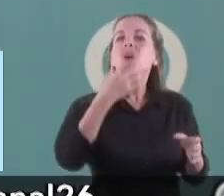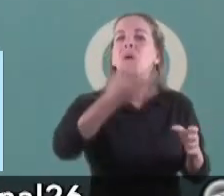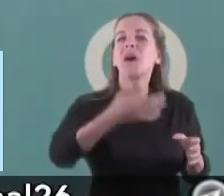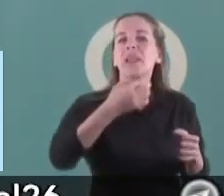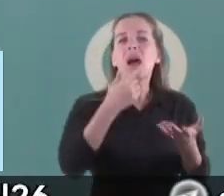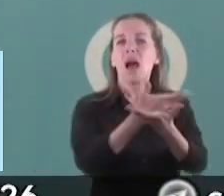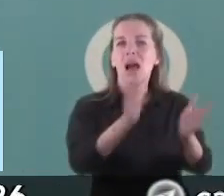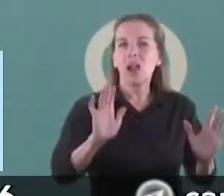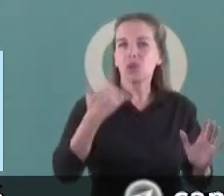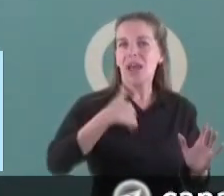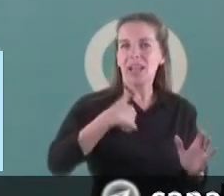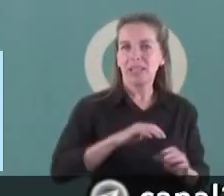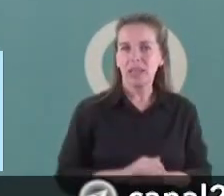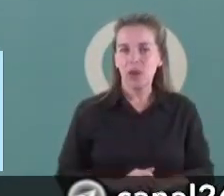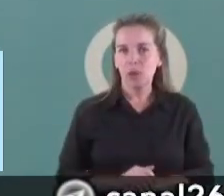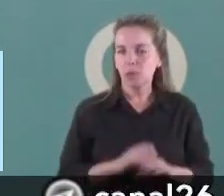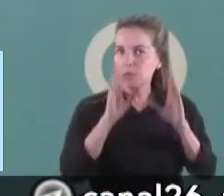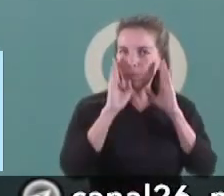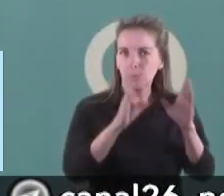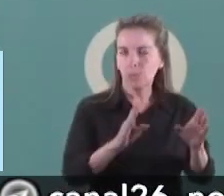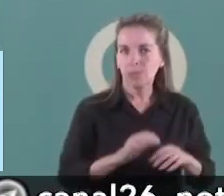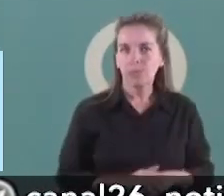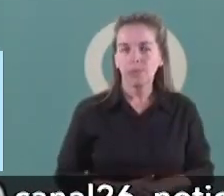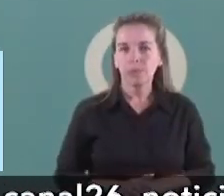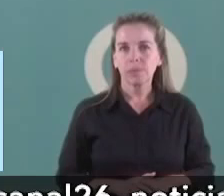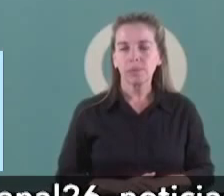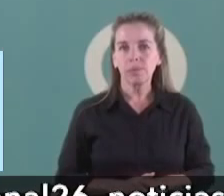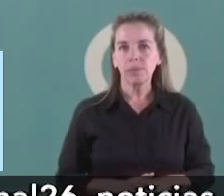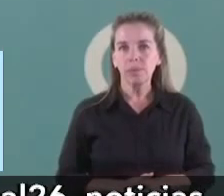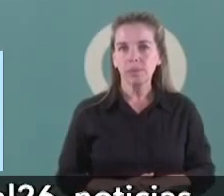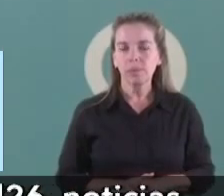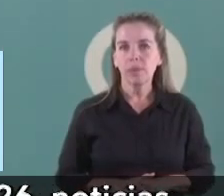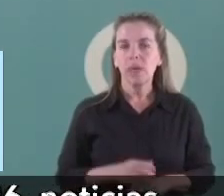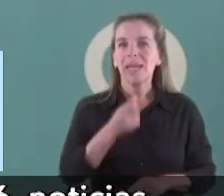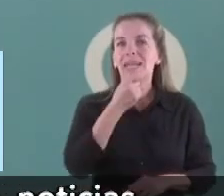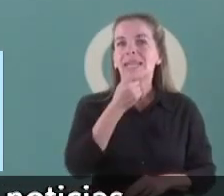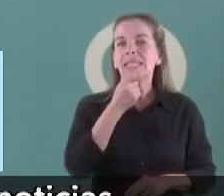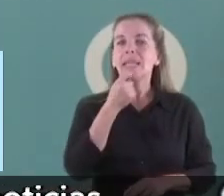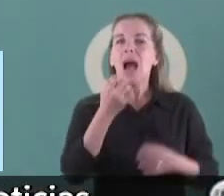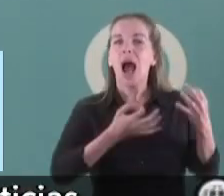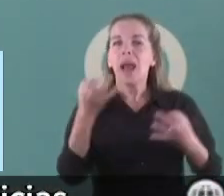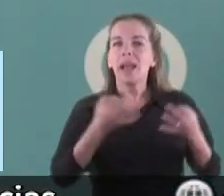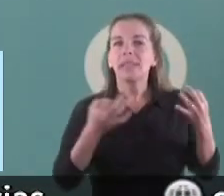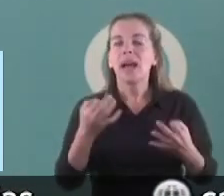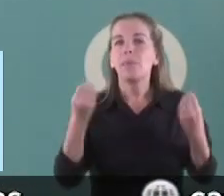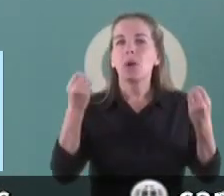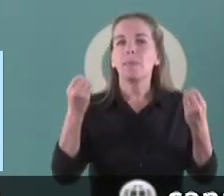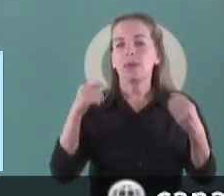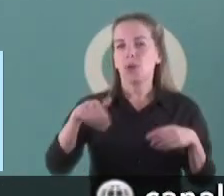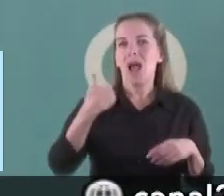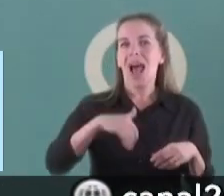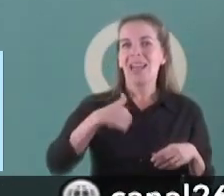argentinos la realidad es que cuando uno analiza lo que ha sucedido en nuestro país